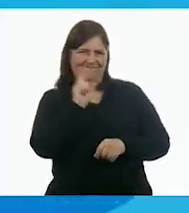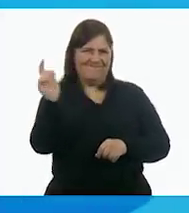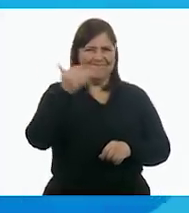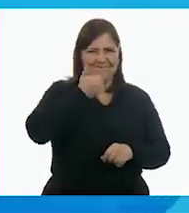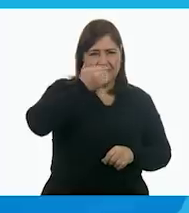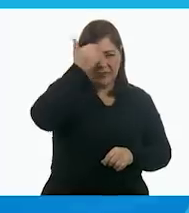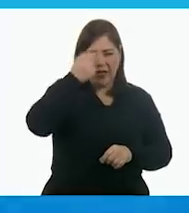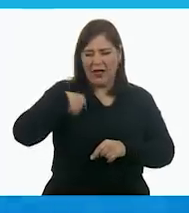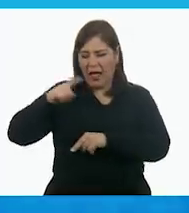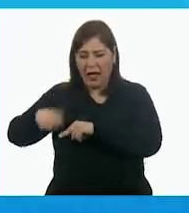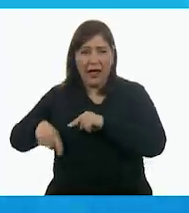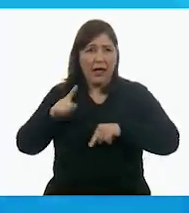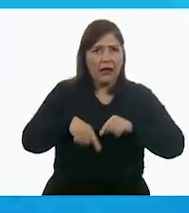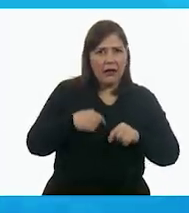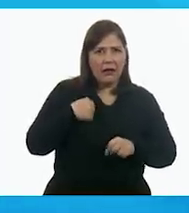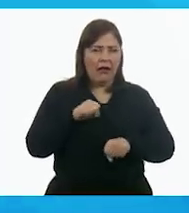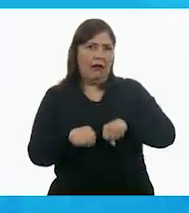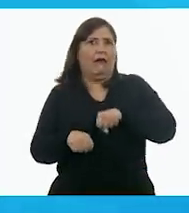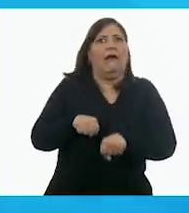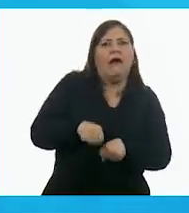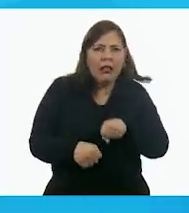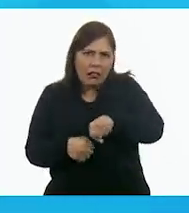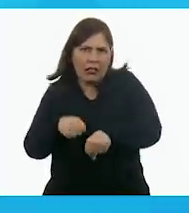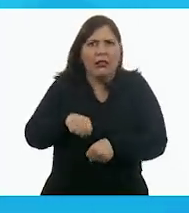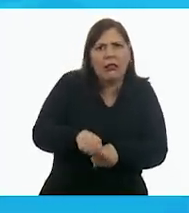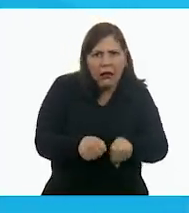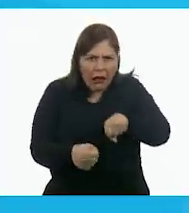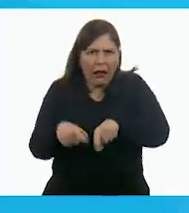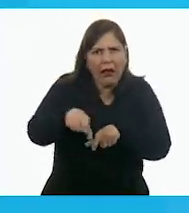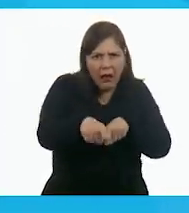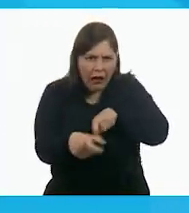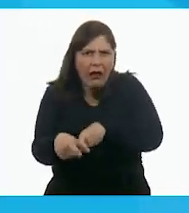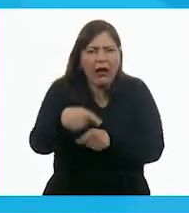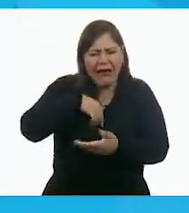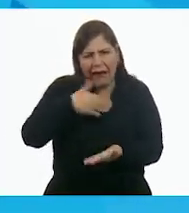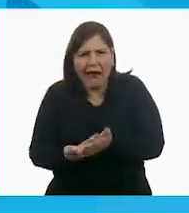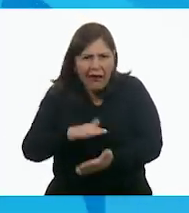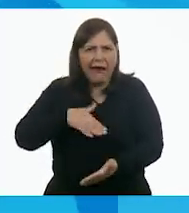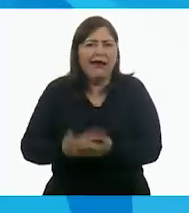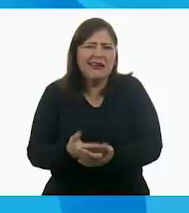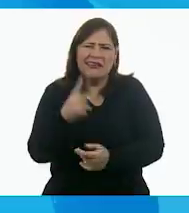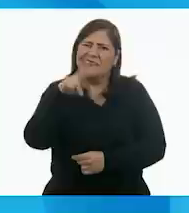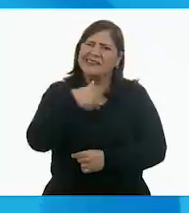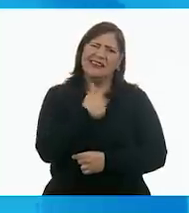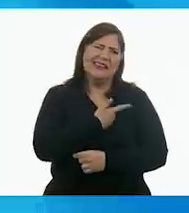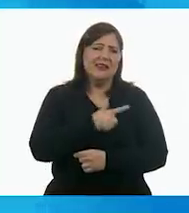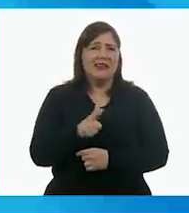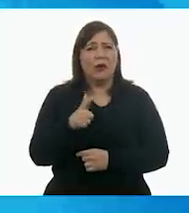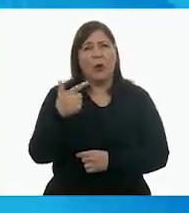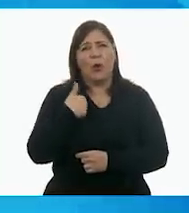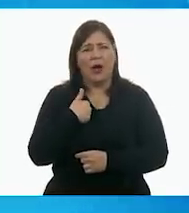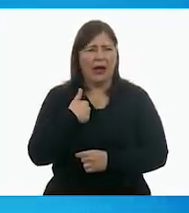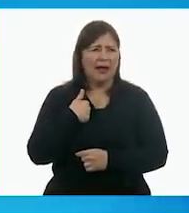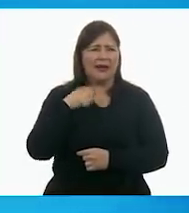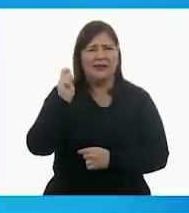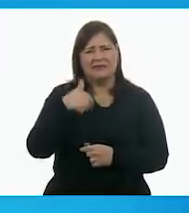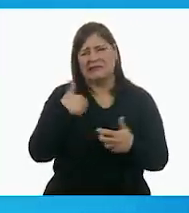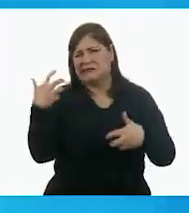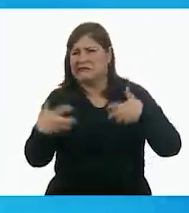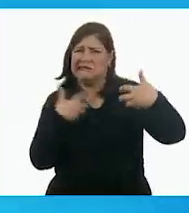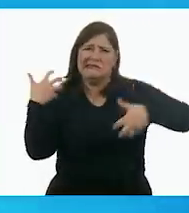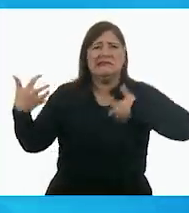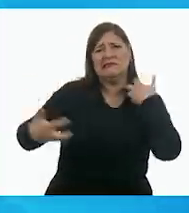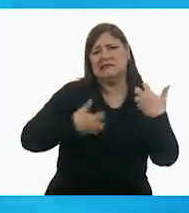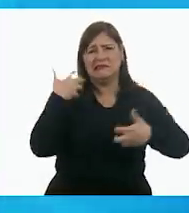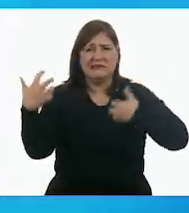las quité y no siento estabilidad. Todavía me caigo y no me gusta la verdad. Cuando no las hay, yo me